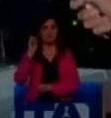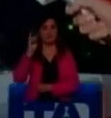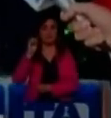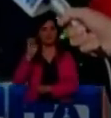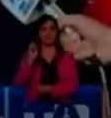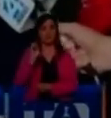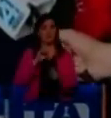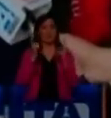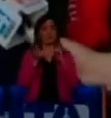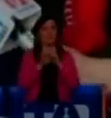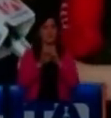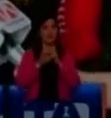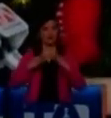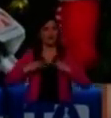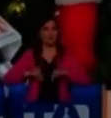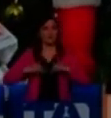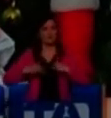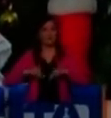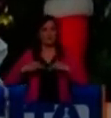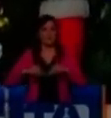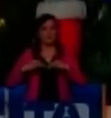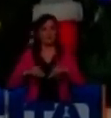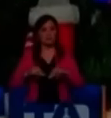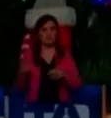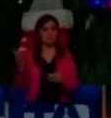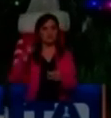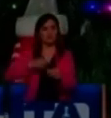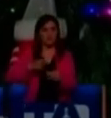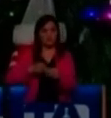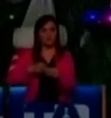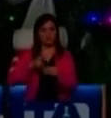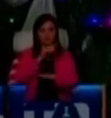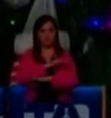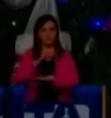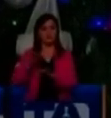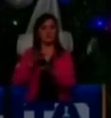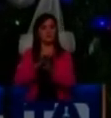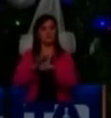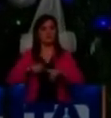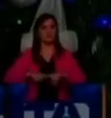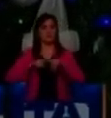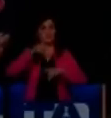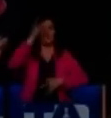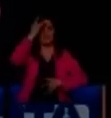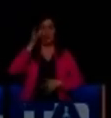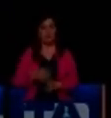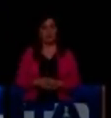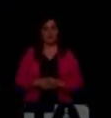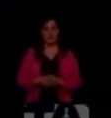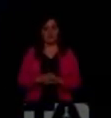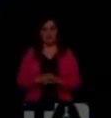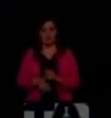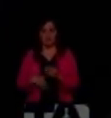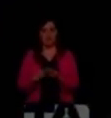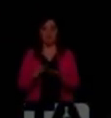cambio metodológico. Entonces nos toca abordar al alumno en función de la condición de enfermedad que tenga. La idea de crear